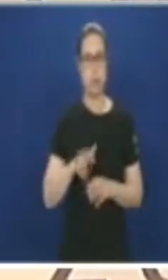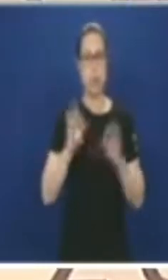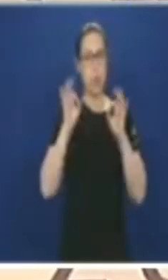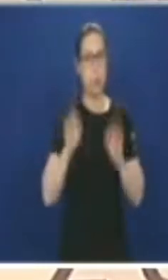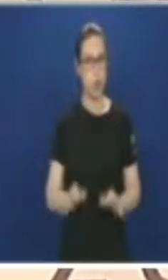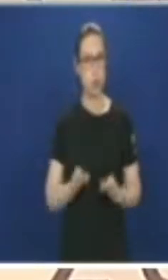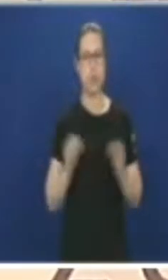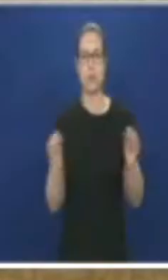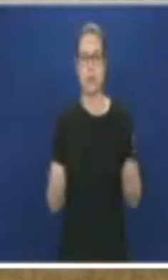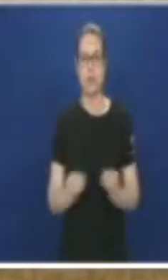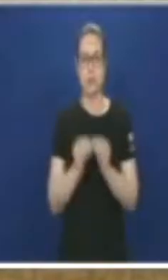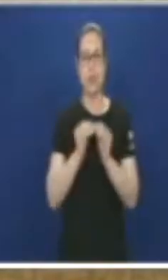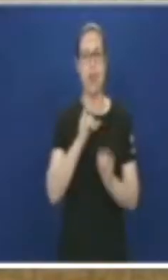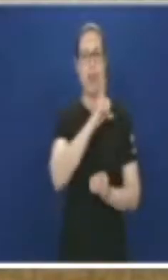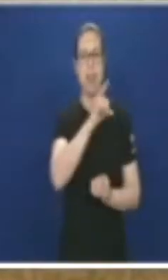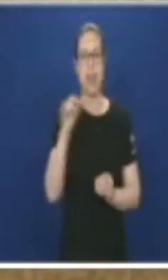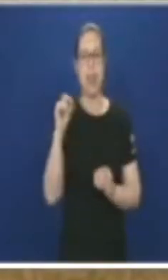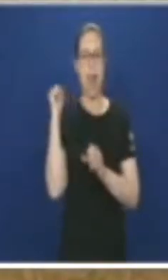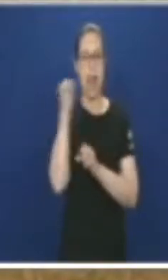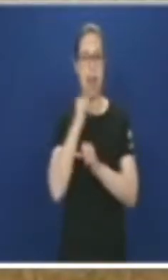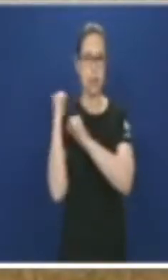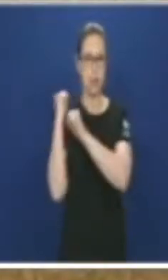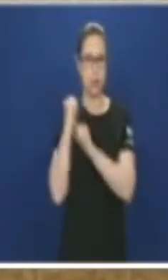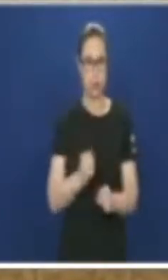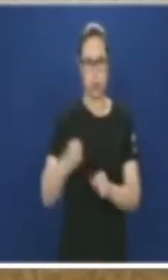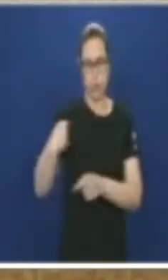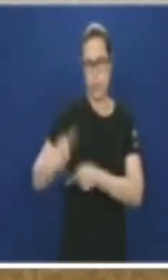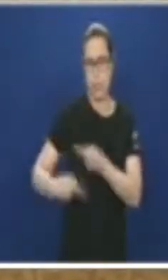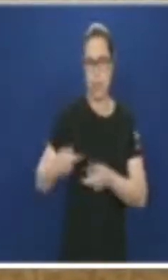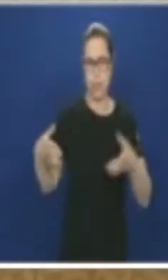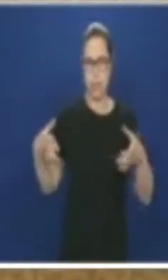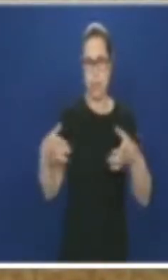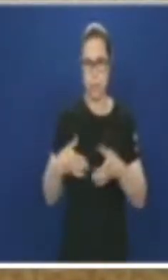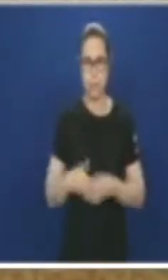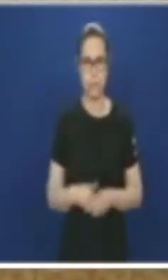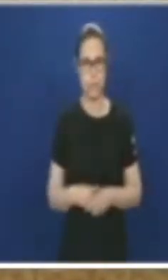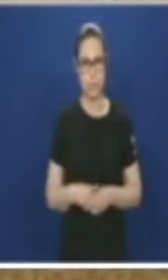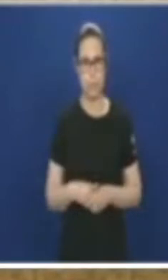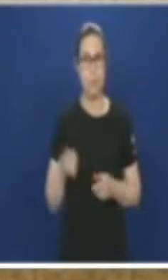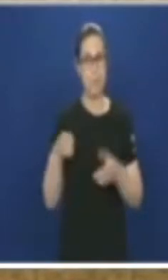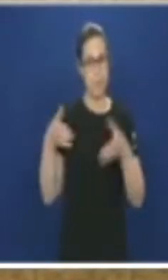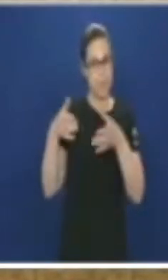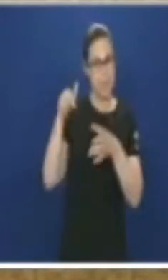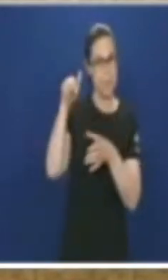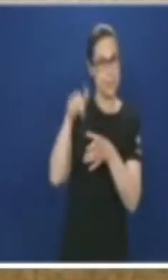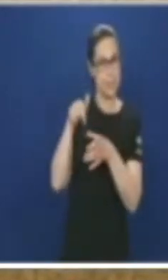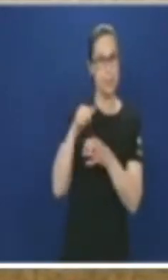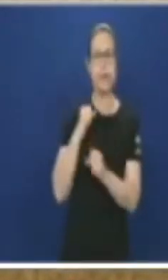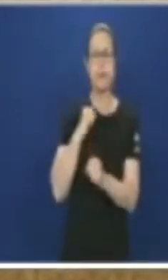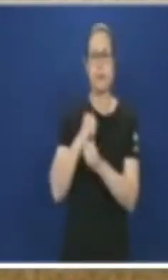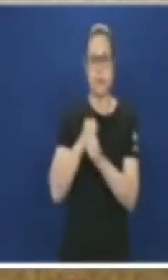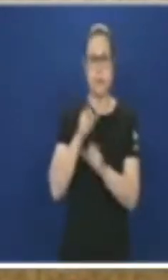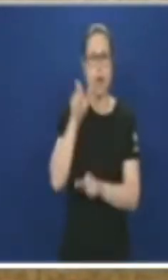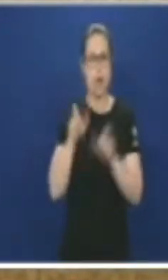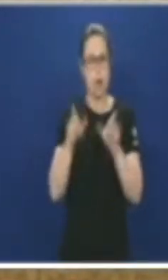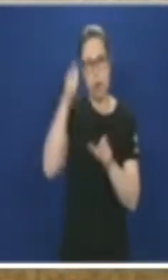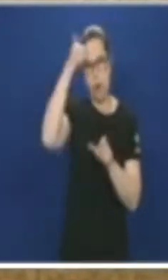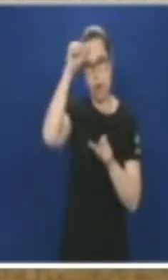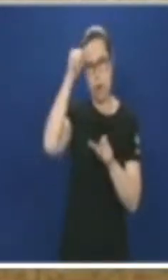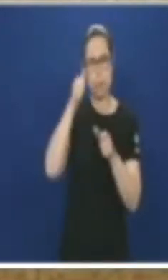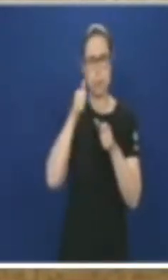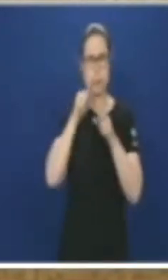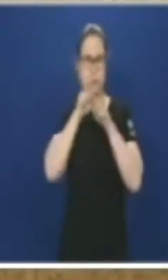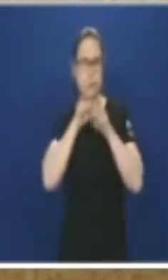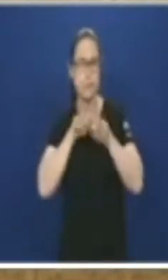celebración do primeiro centenario desta xeración. Co seu traballo divulgativo, os homes da Xeración Nós conseguiron